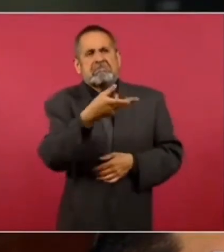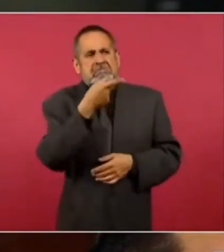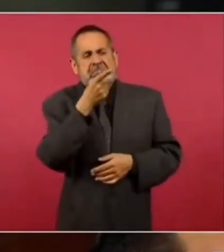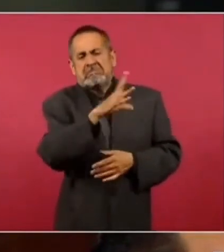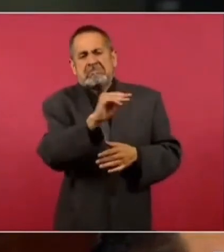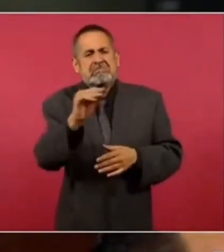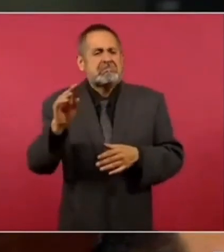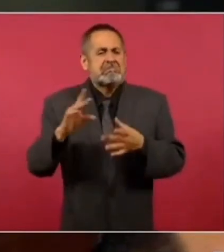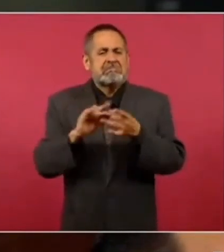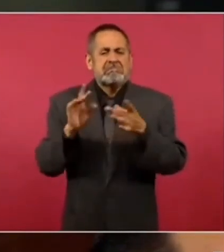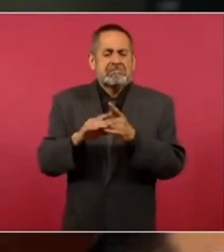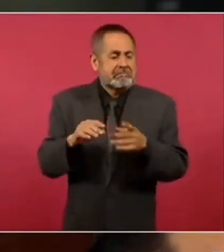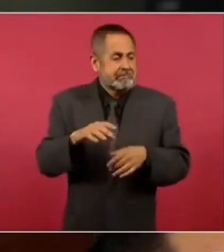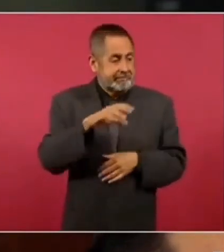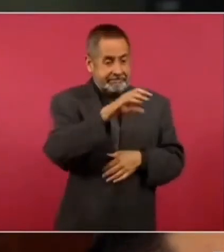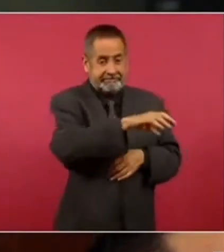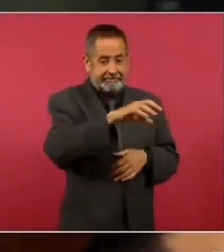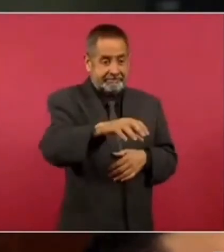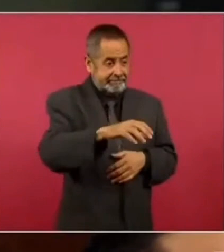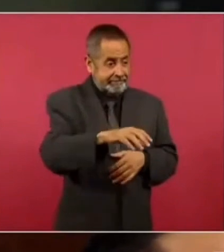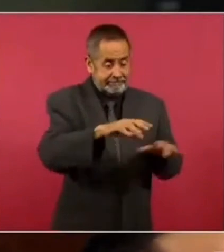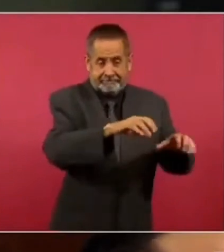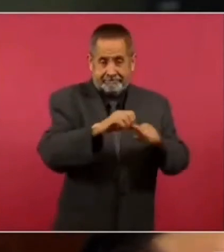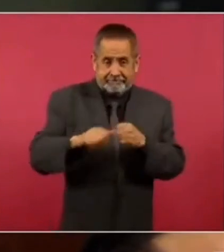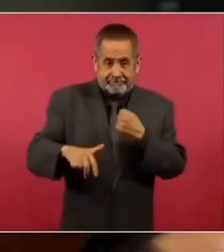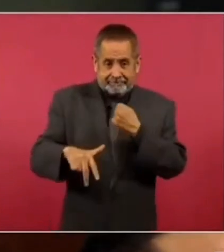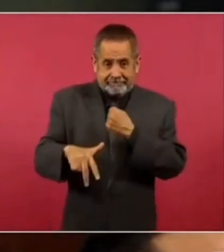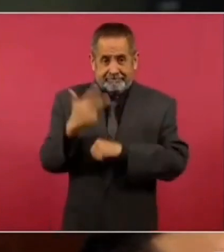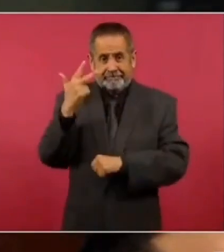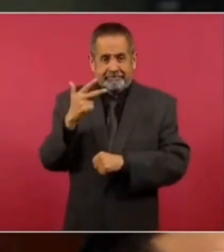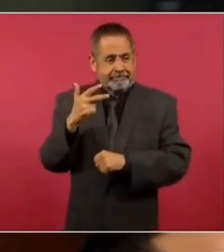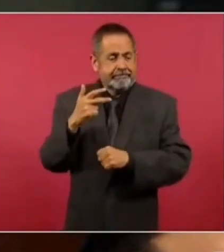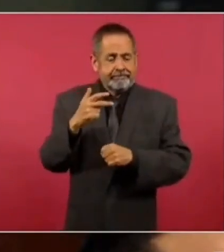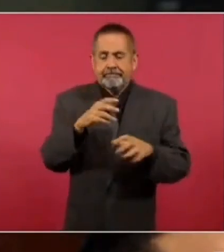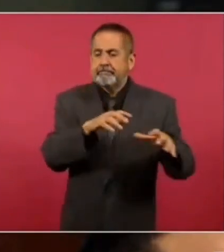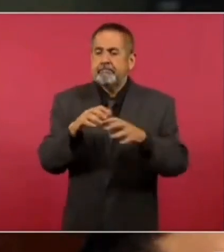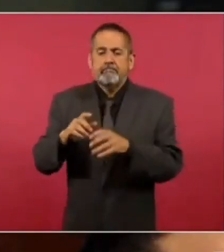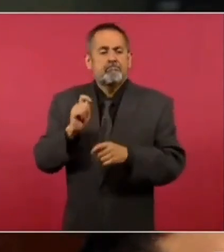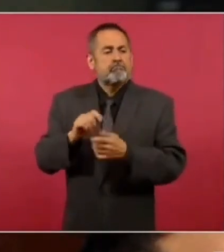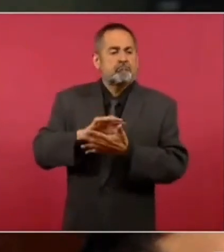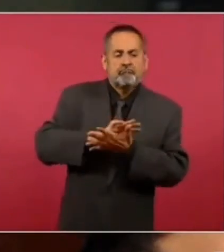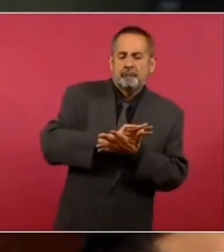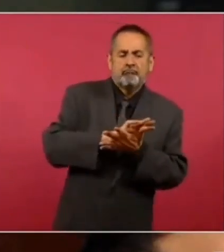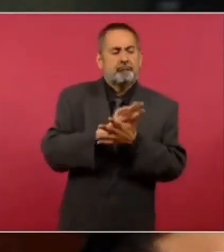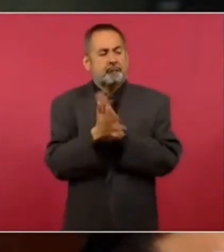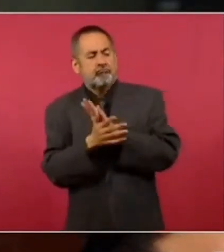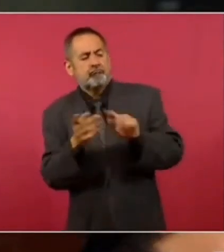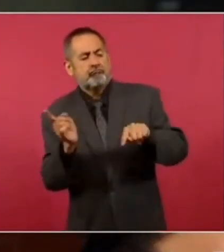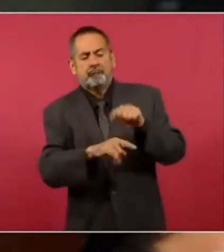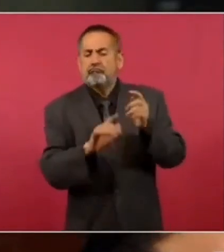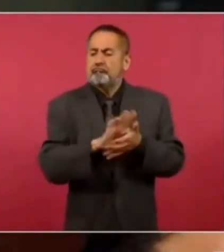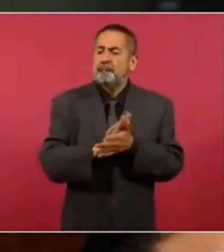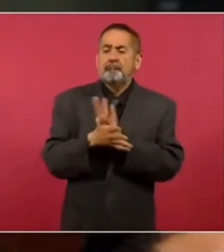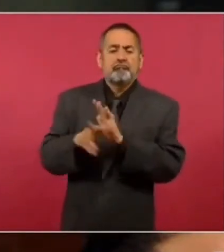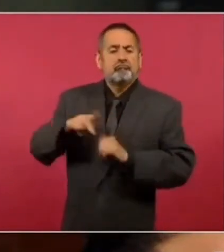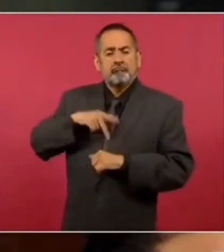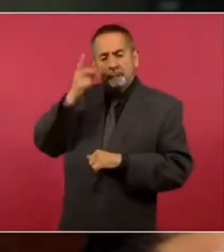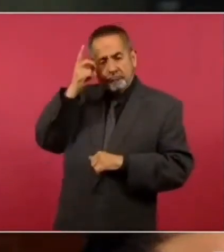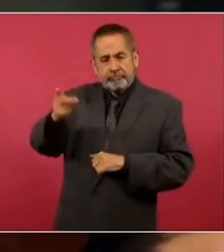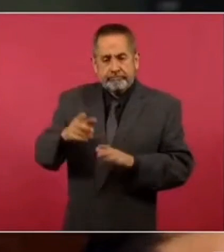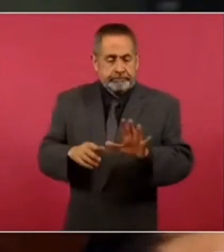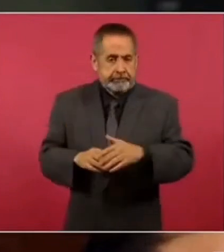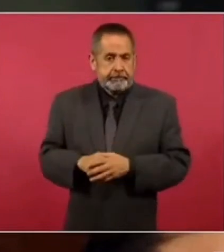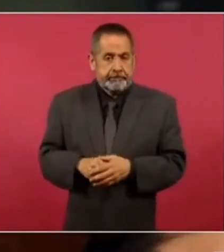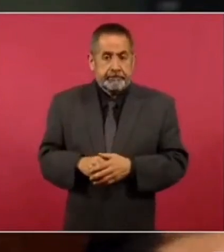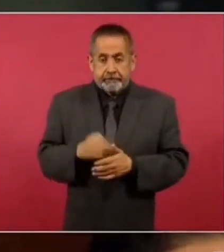plantas podría representar o representa una nacionalización. Tenemos entendido que el secretario de Hacienda se